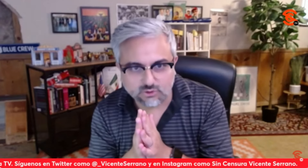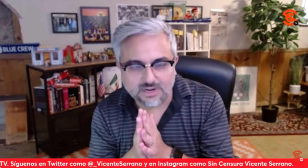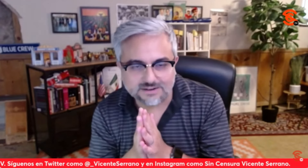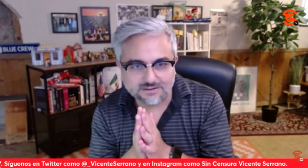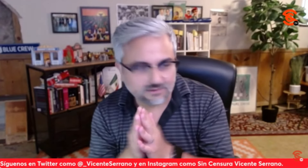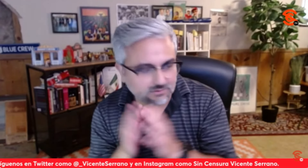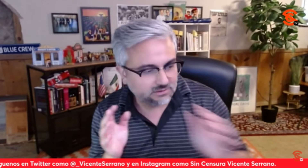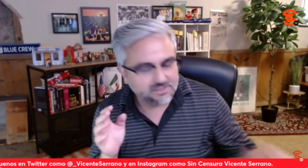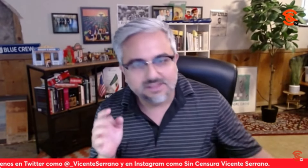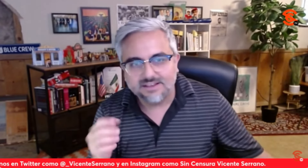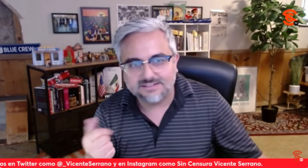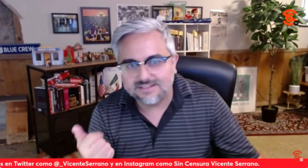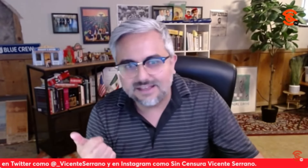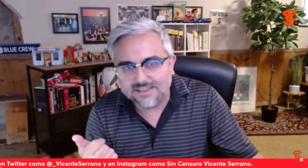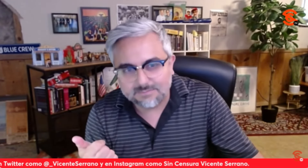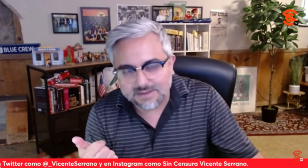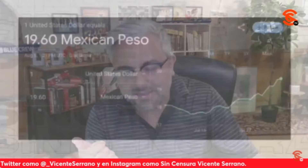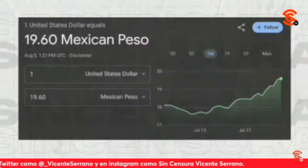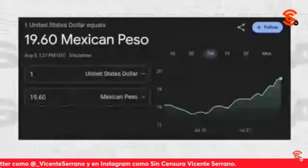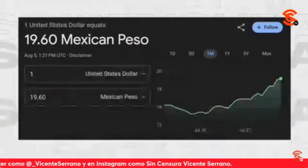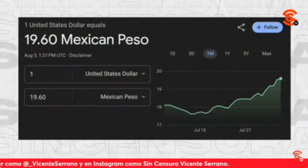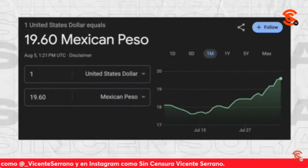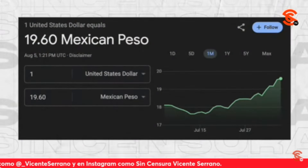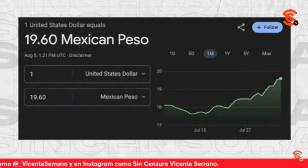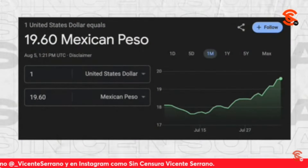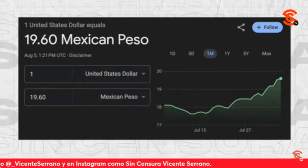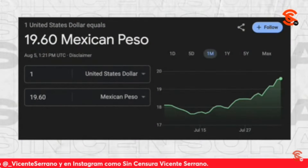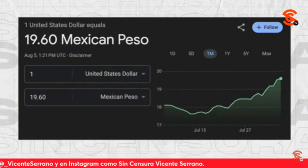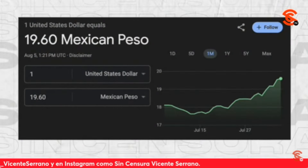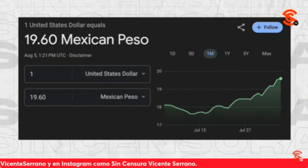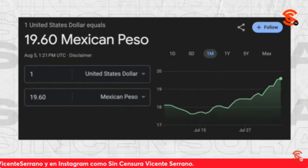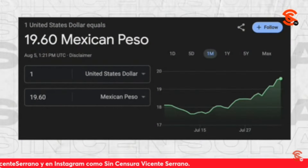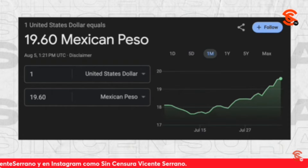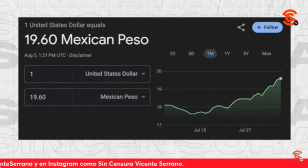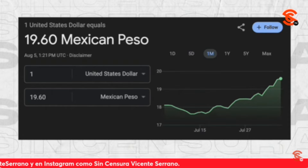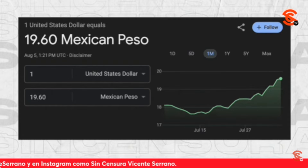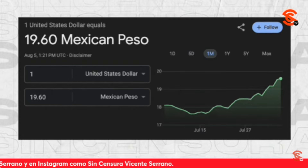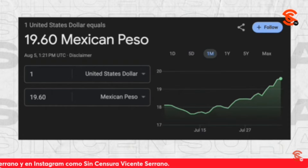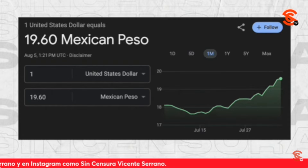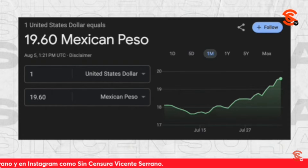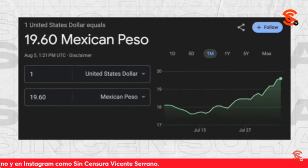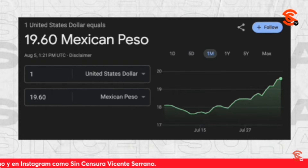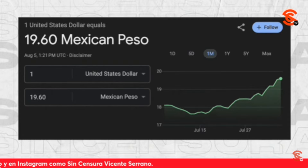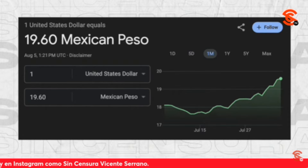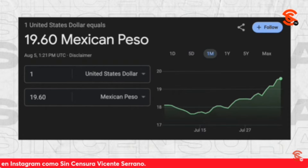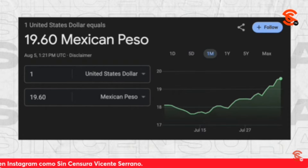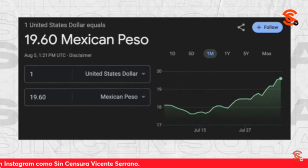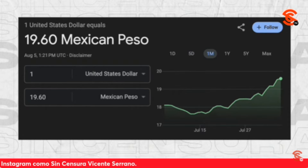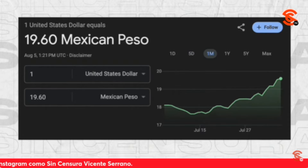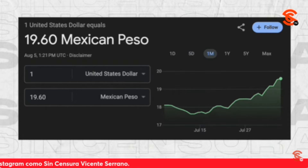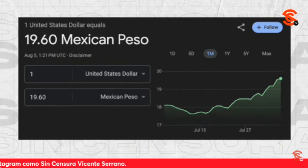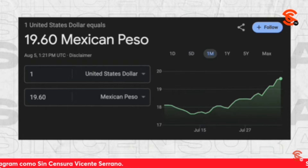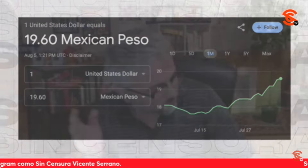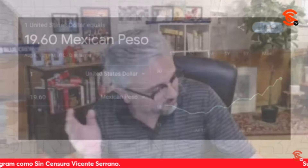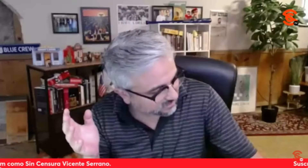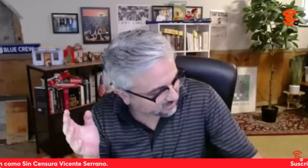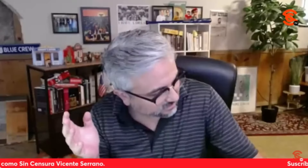por dólar, ¿no? Está ahí Macario Schettino, este degenerado de Pedro Ferriz Híjar, está